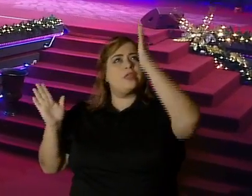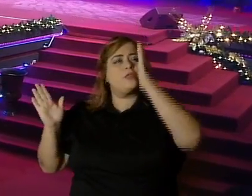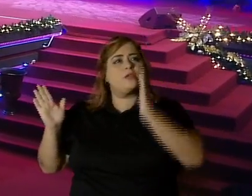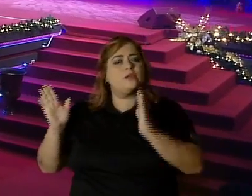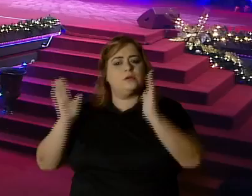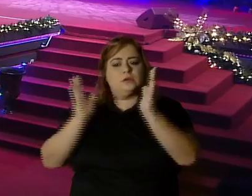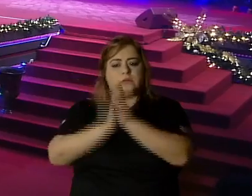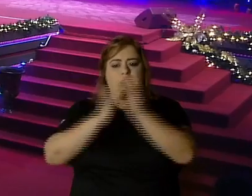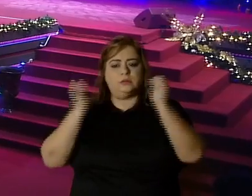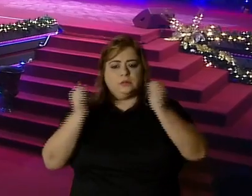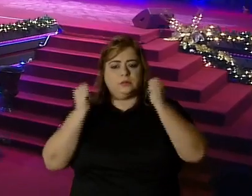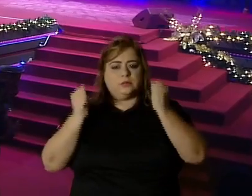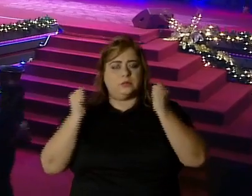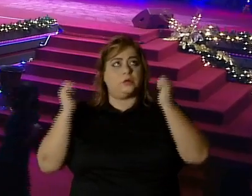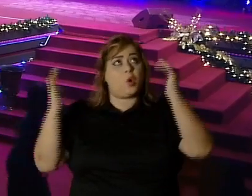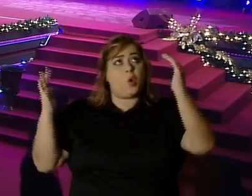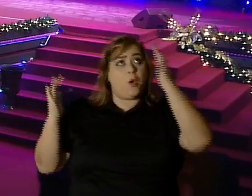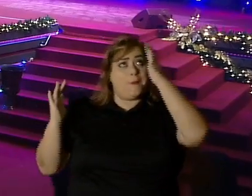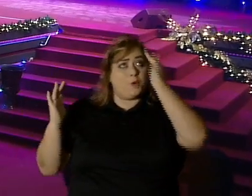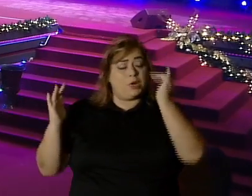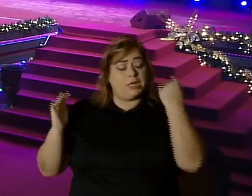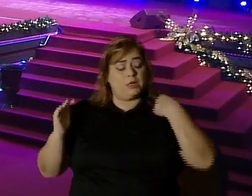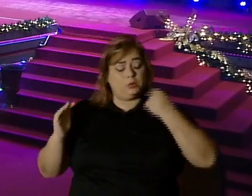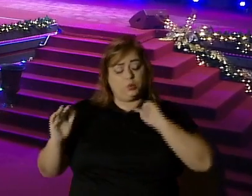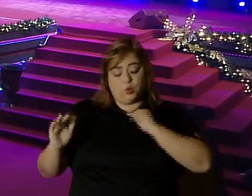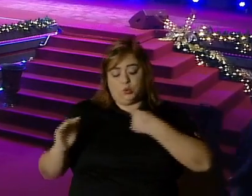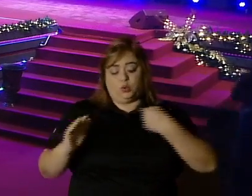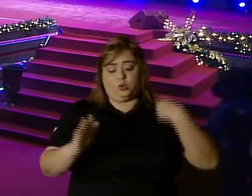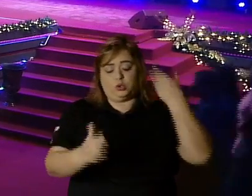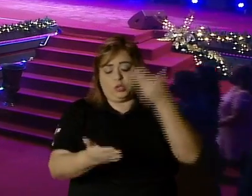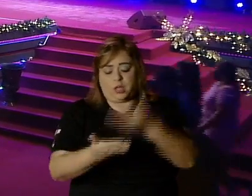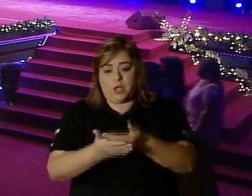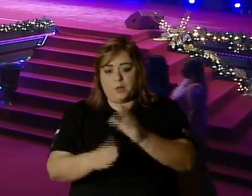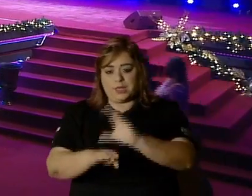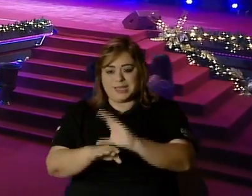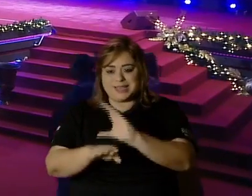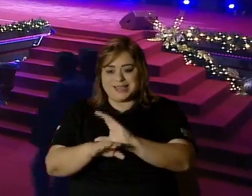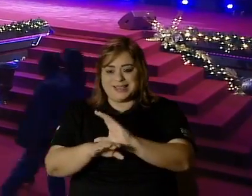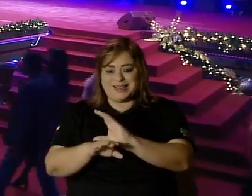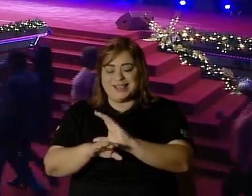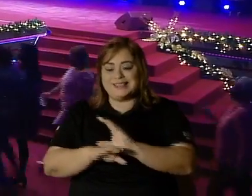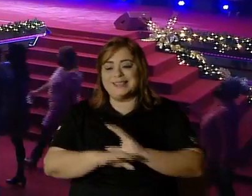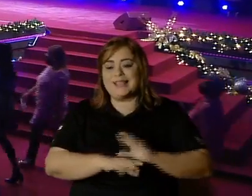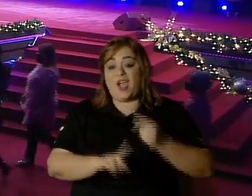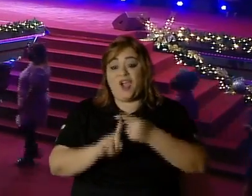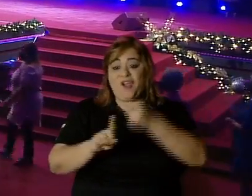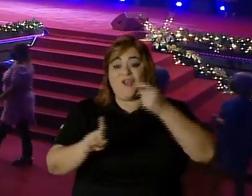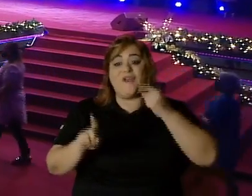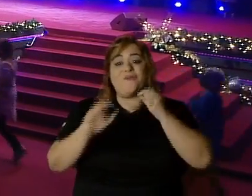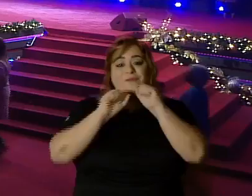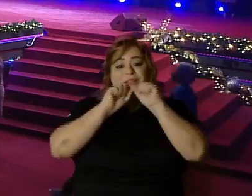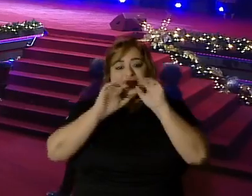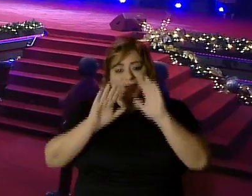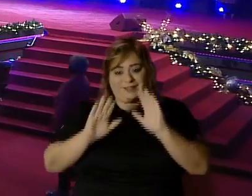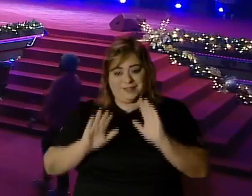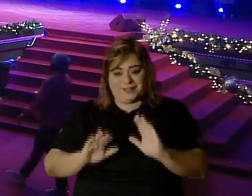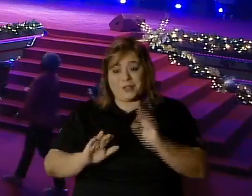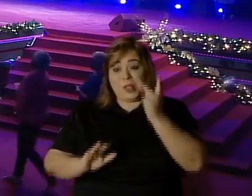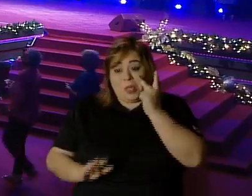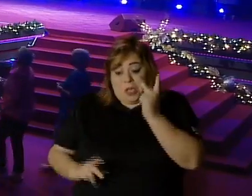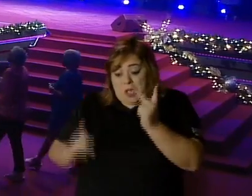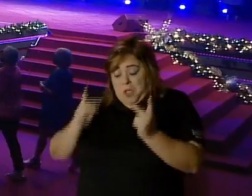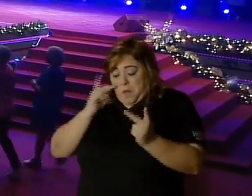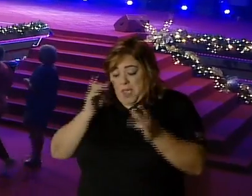aleluya. Porque hemos llegado a la casa del Señor, casa de bendición. Gloria a Dios, donde los milagros